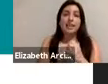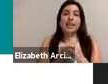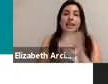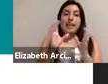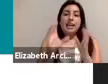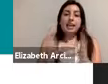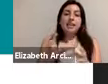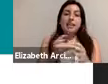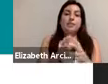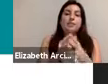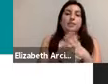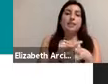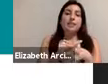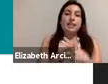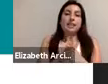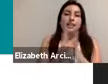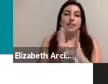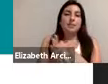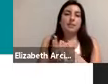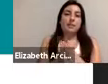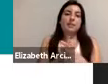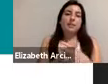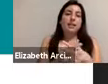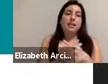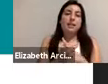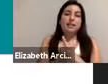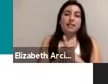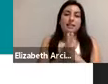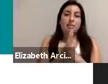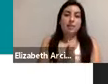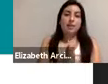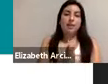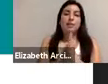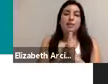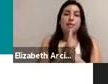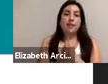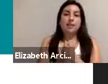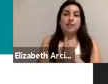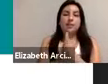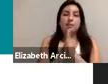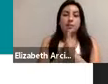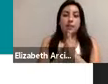adquiridas. Este concepto que está aquí es específicamente para la rehabilitación visual,